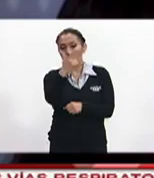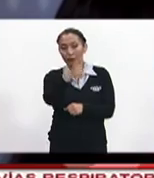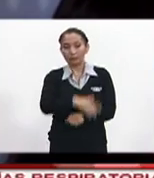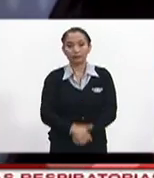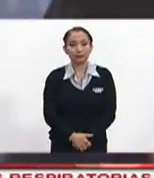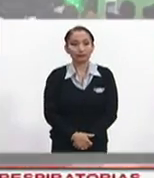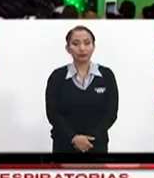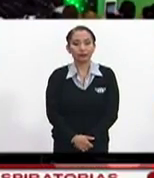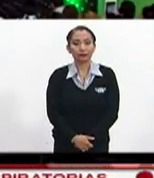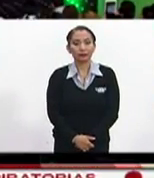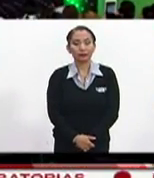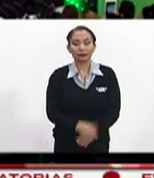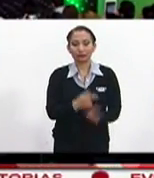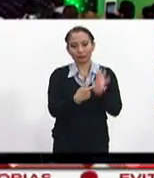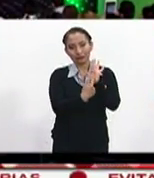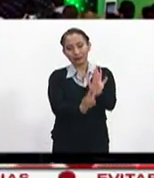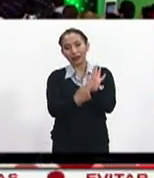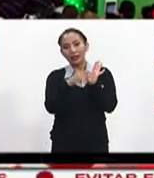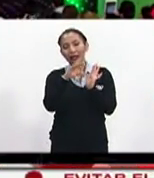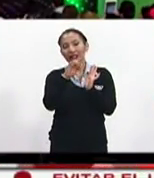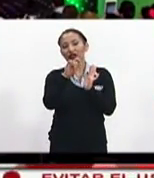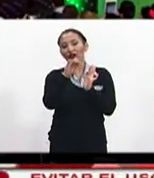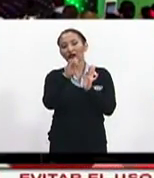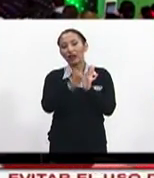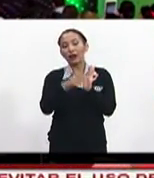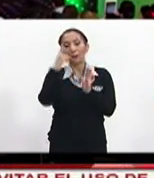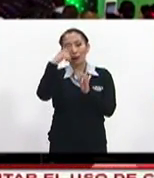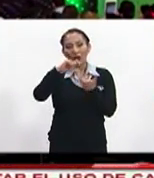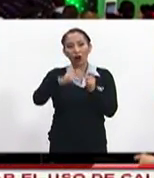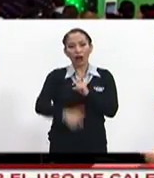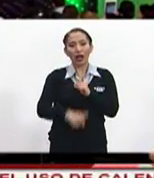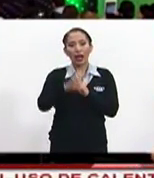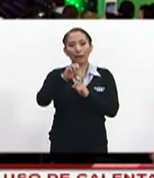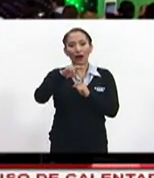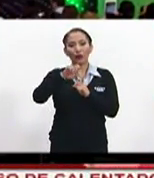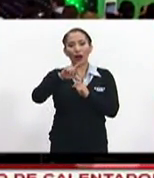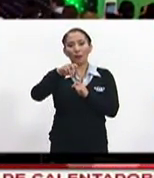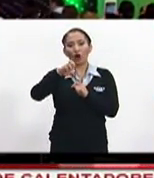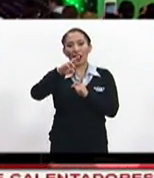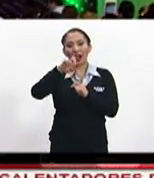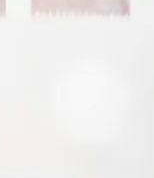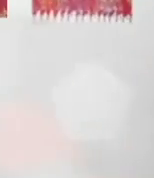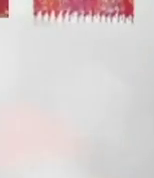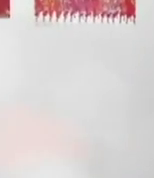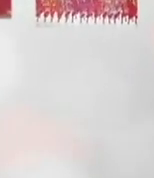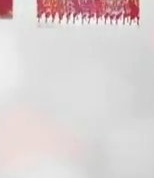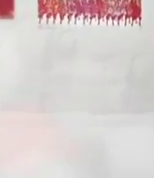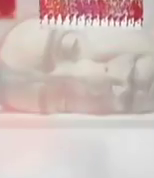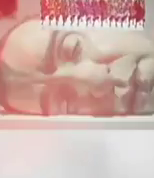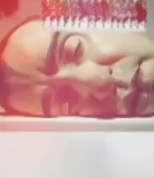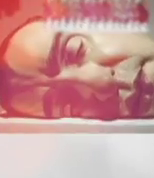1 de julio. Con imágenes de Christopher Arismendi, para México al Día, Emanuel Morales.